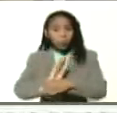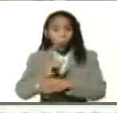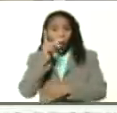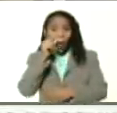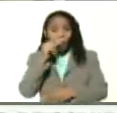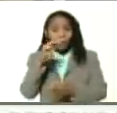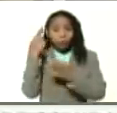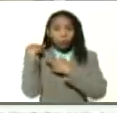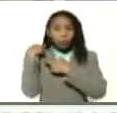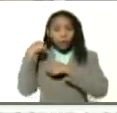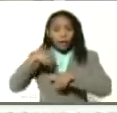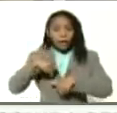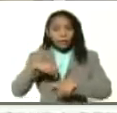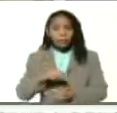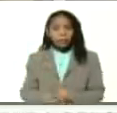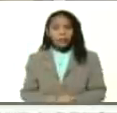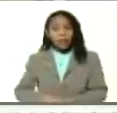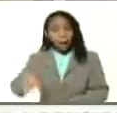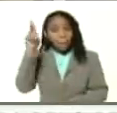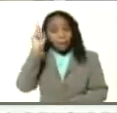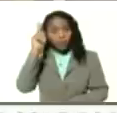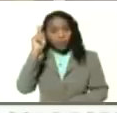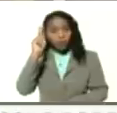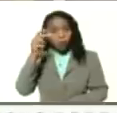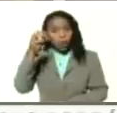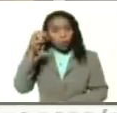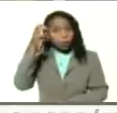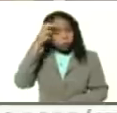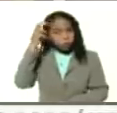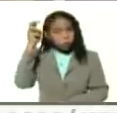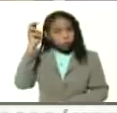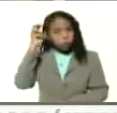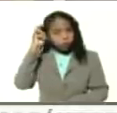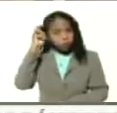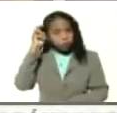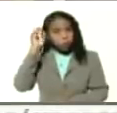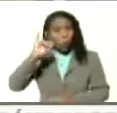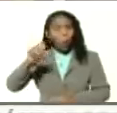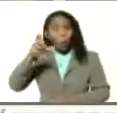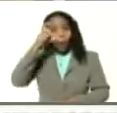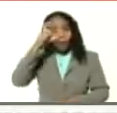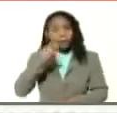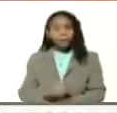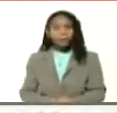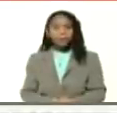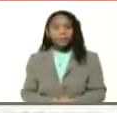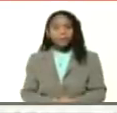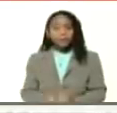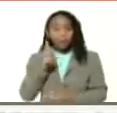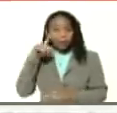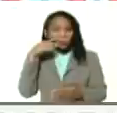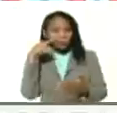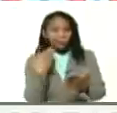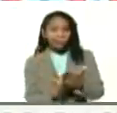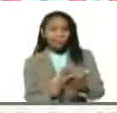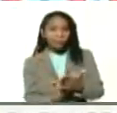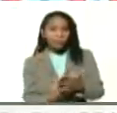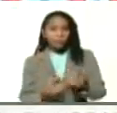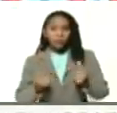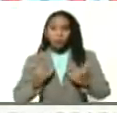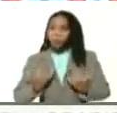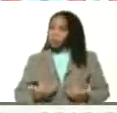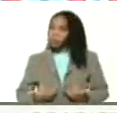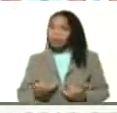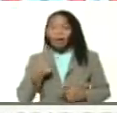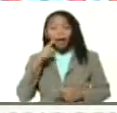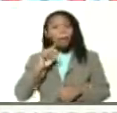Reinaldo Muñoz, y el profesor Jorge Arriaza, canciller de Venezuela. Son testigos inmediatos